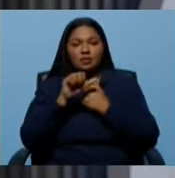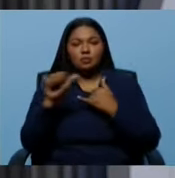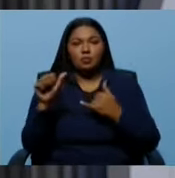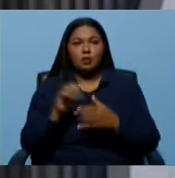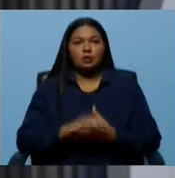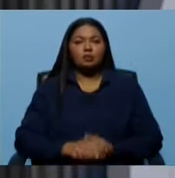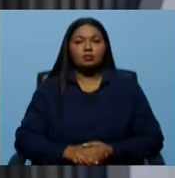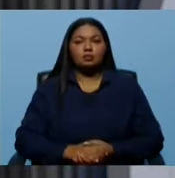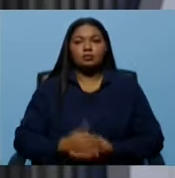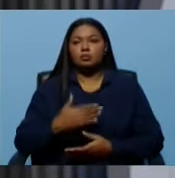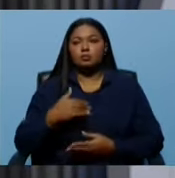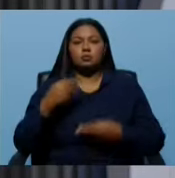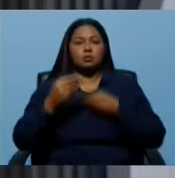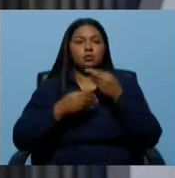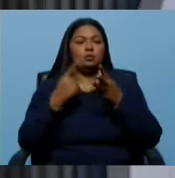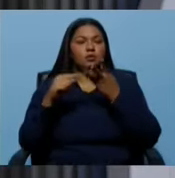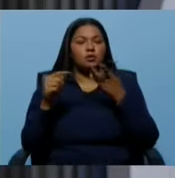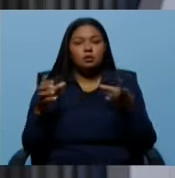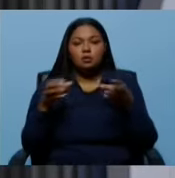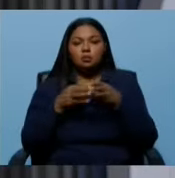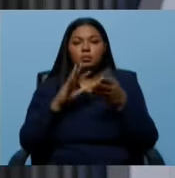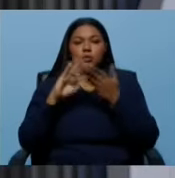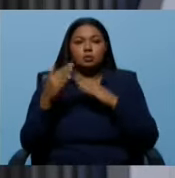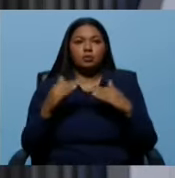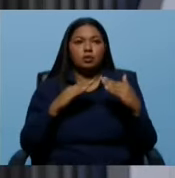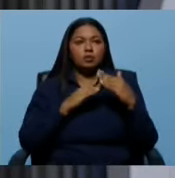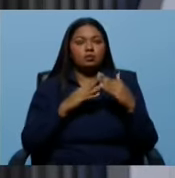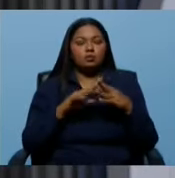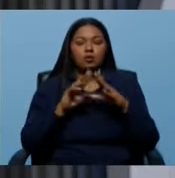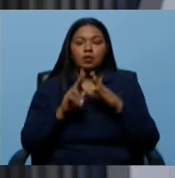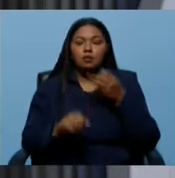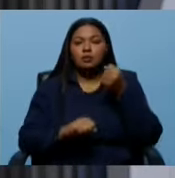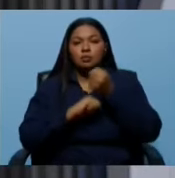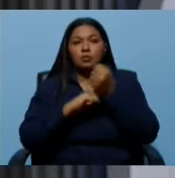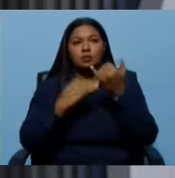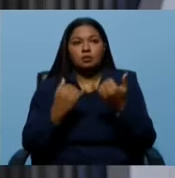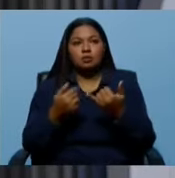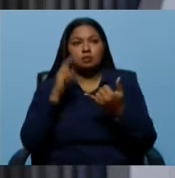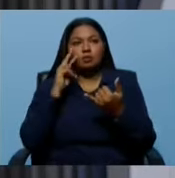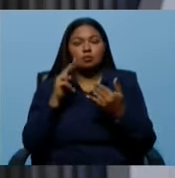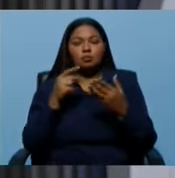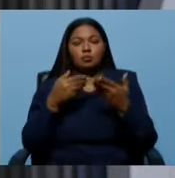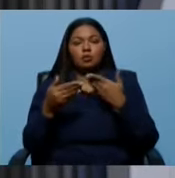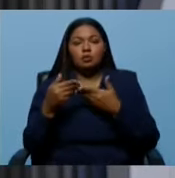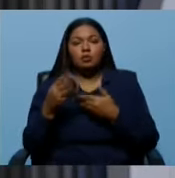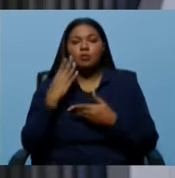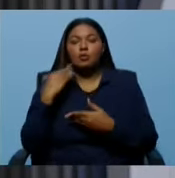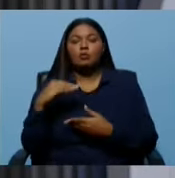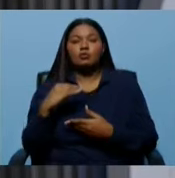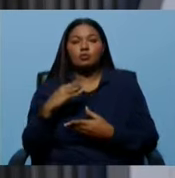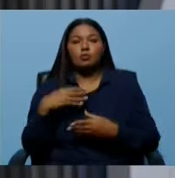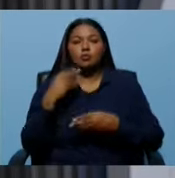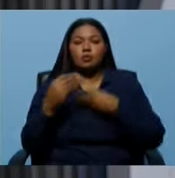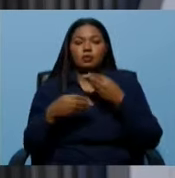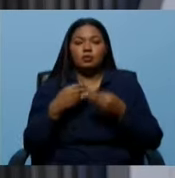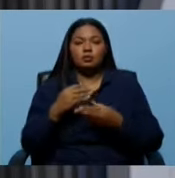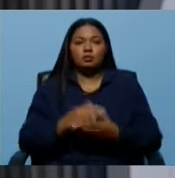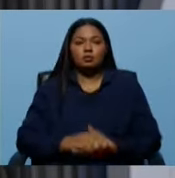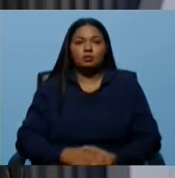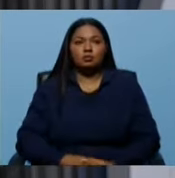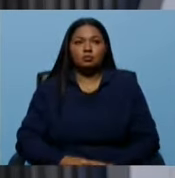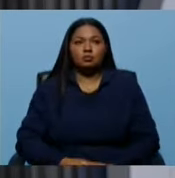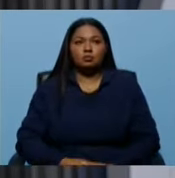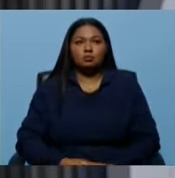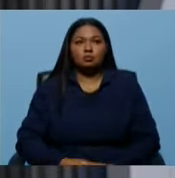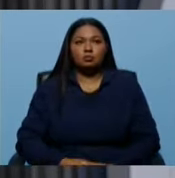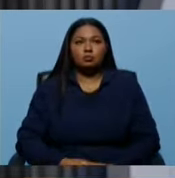aspiramos que lo que corresponde en los distintos circuitos comunales, un reforzamiento con la juventud, precisamente vinculado a los circuitos comunales, vinculado a las